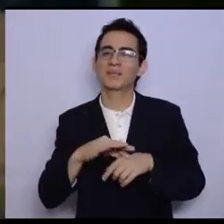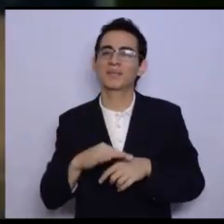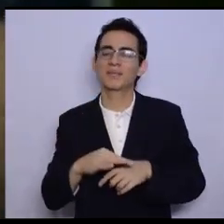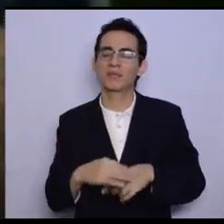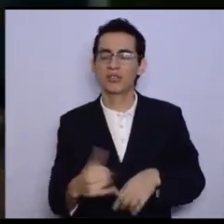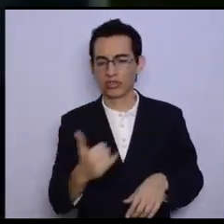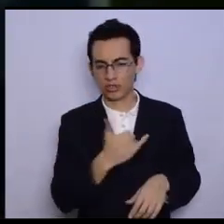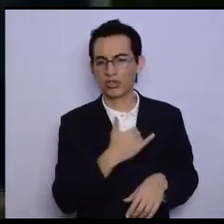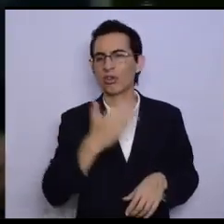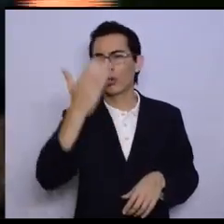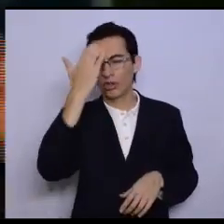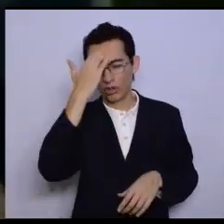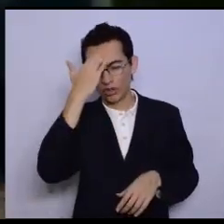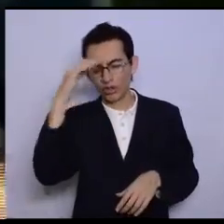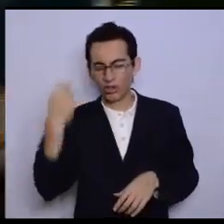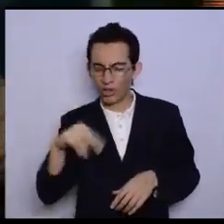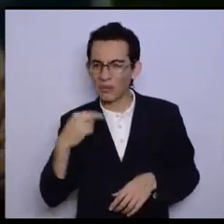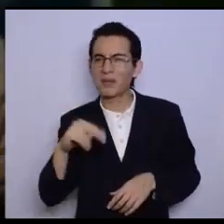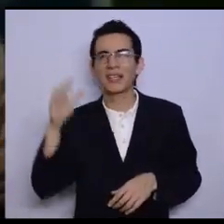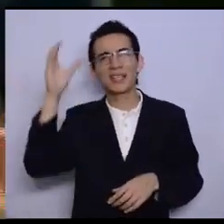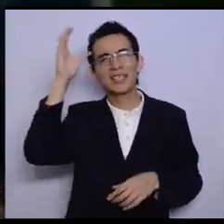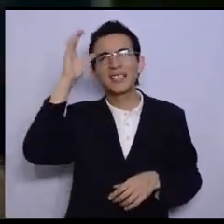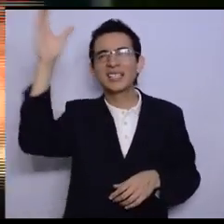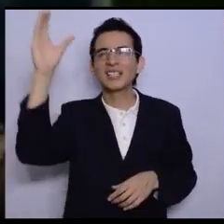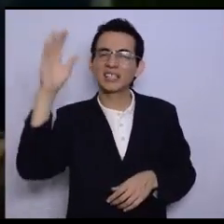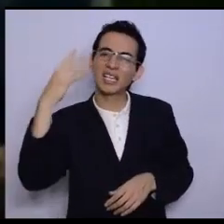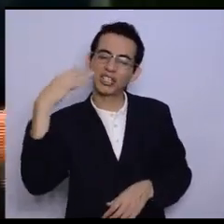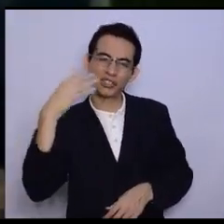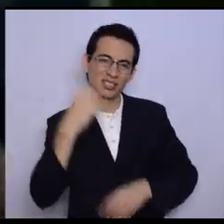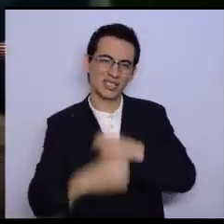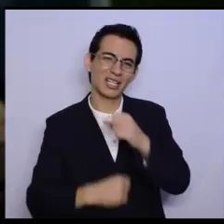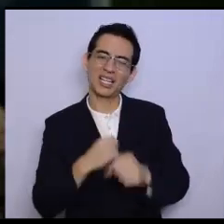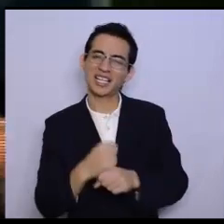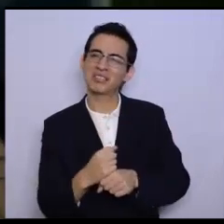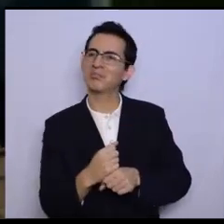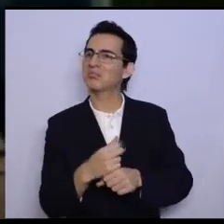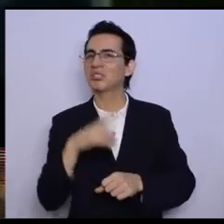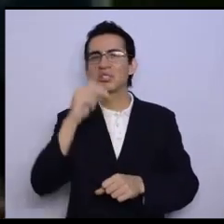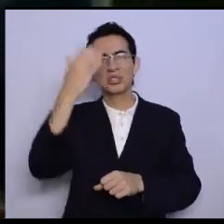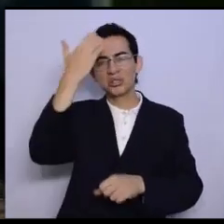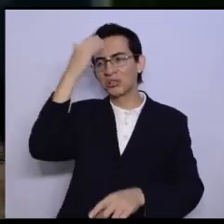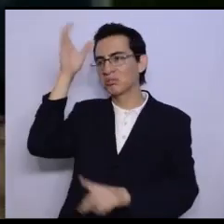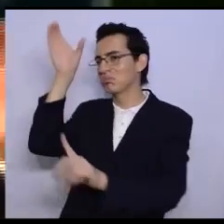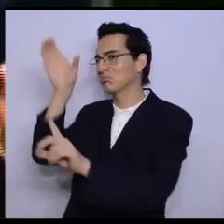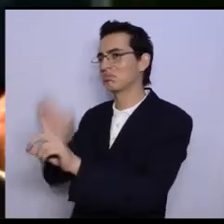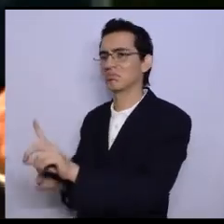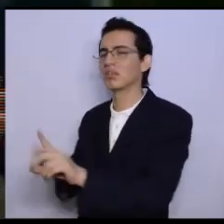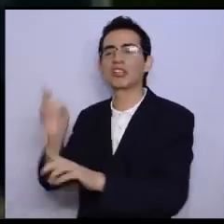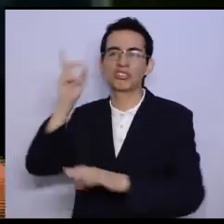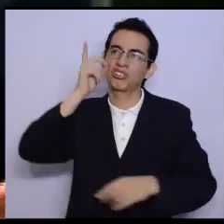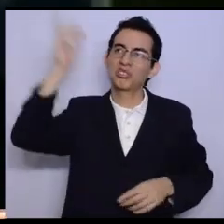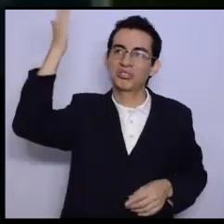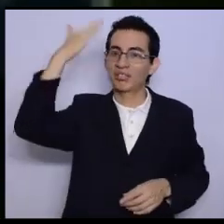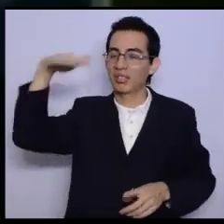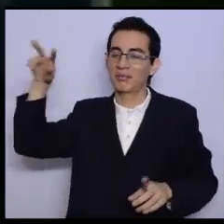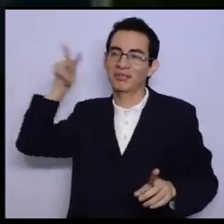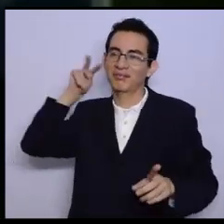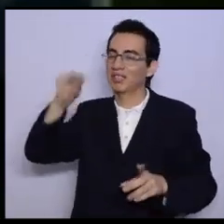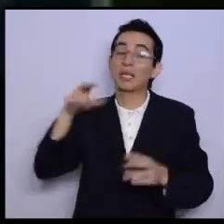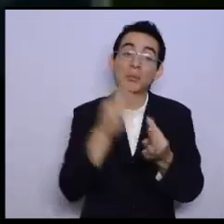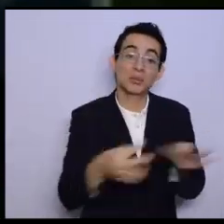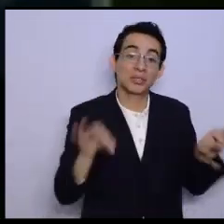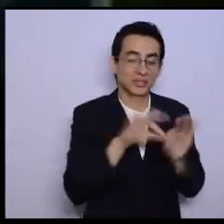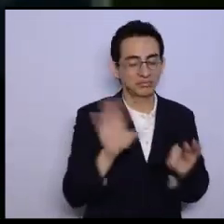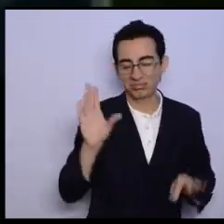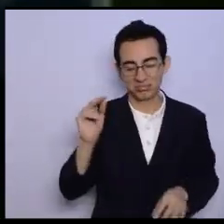Conozco a un hombre en Cristo que hace 14 años, y en el cuerpo no lo sé. Si fuera del cuerpo no lo sé, Dios lo sabe, eso no es importante.